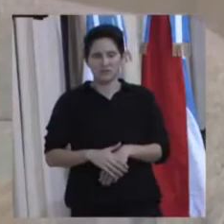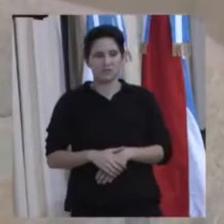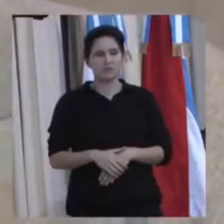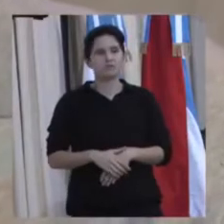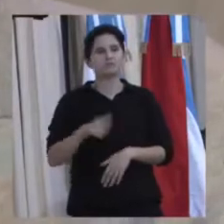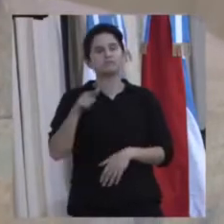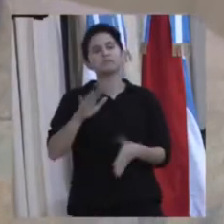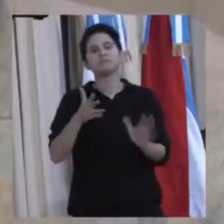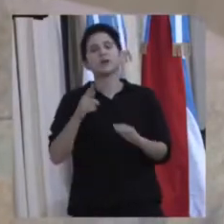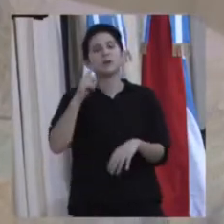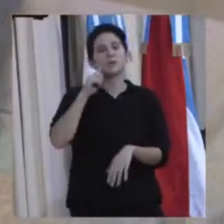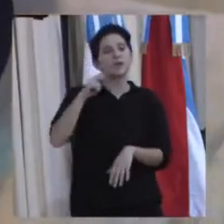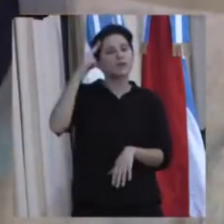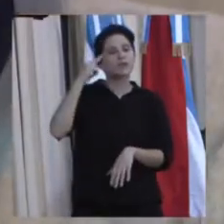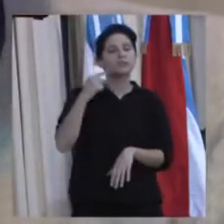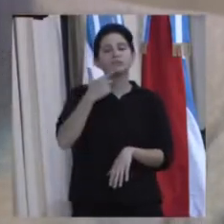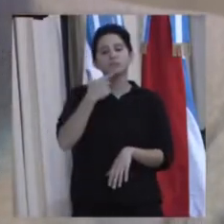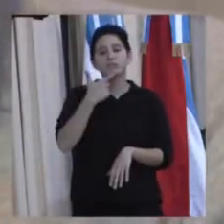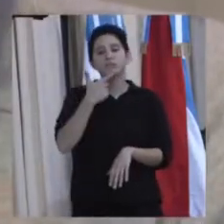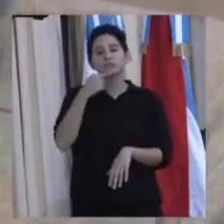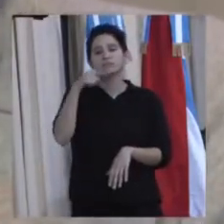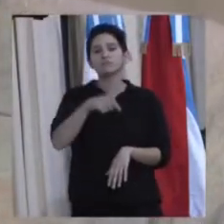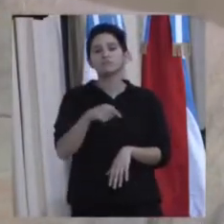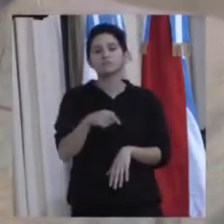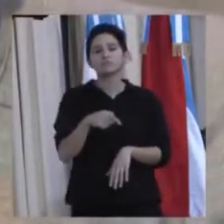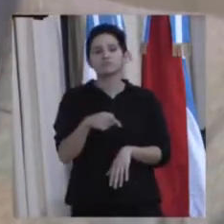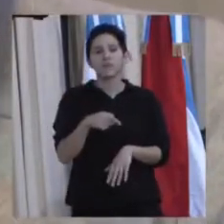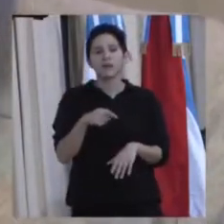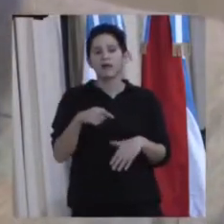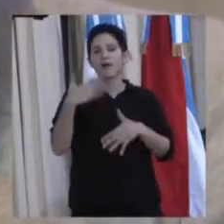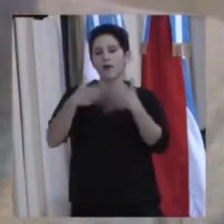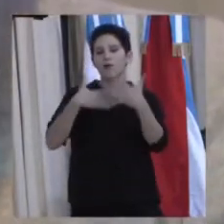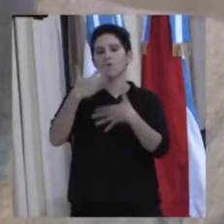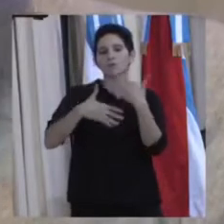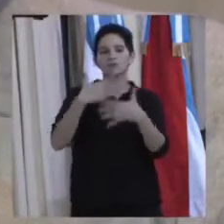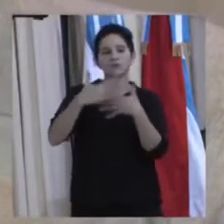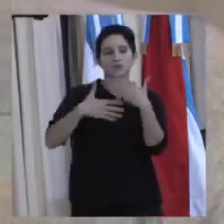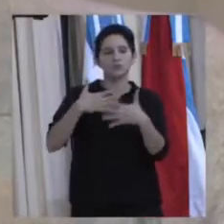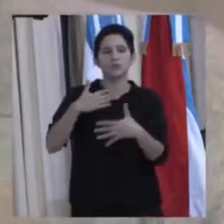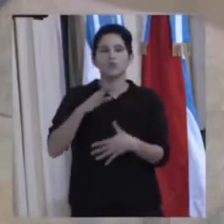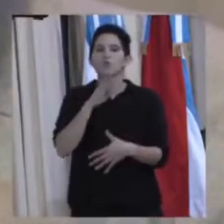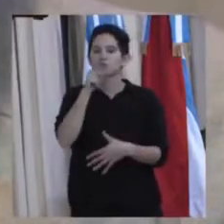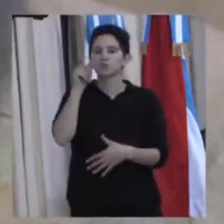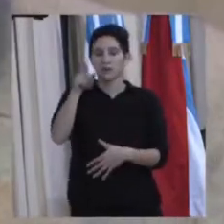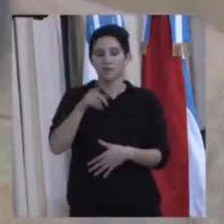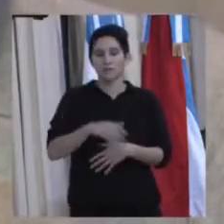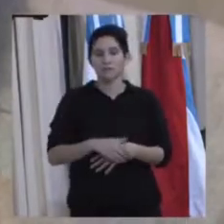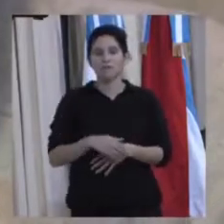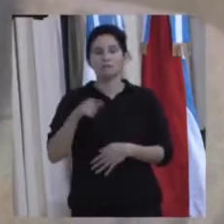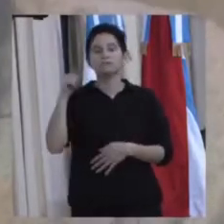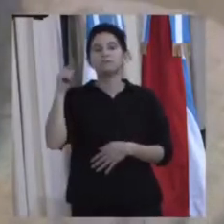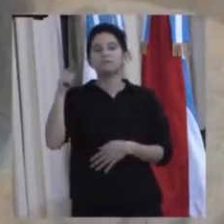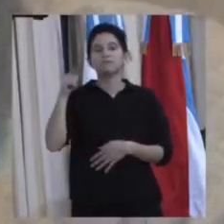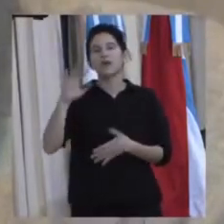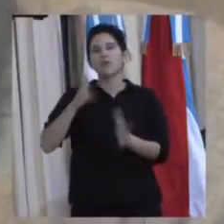paralelo, 1917, ¿no?, tiene lugar la revolución bolchevique, que va a transformar